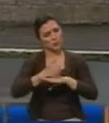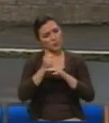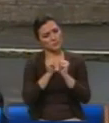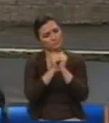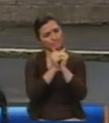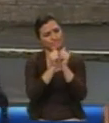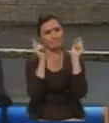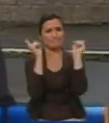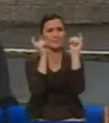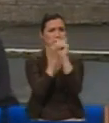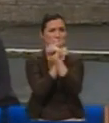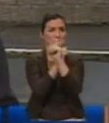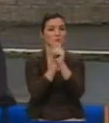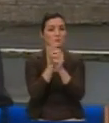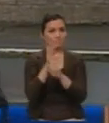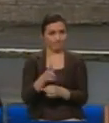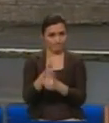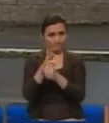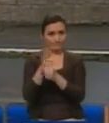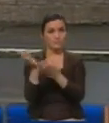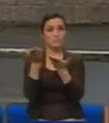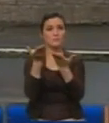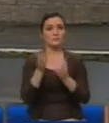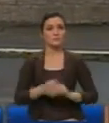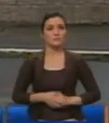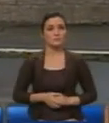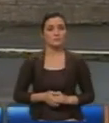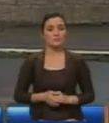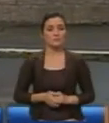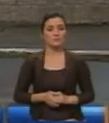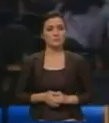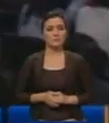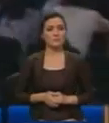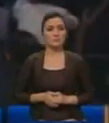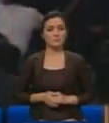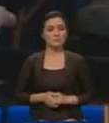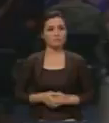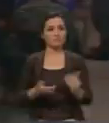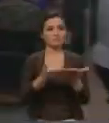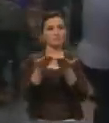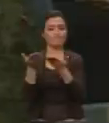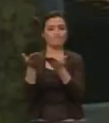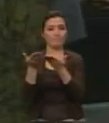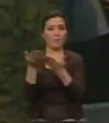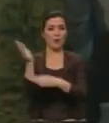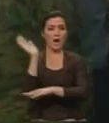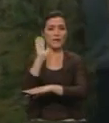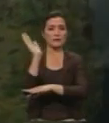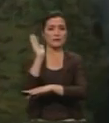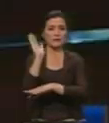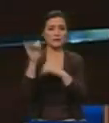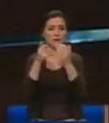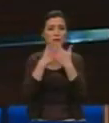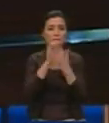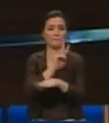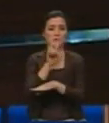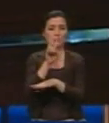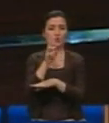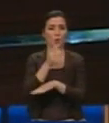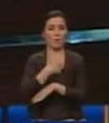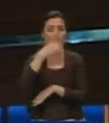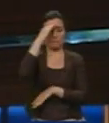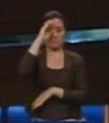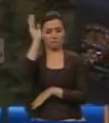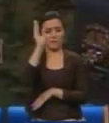difíciles. Nosotros les hemos preparado un video al respecto. Veamos. Una capilla ardiente para despedirlos a los 22 militares se instaló en